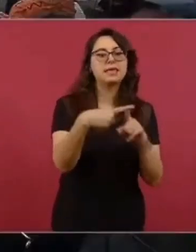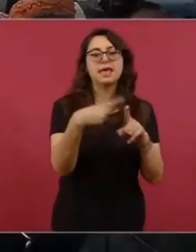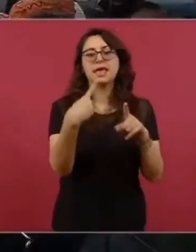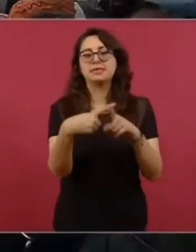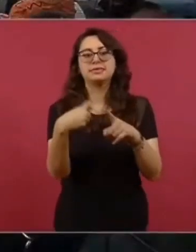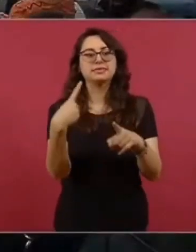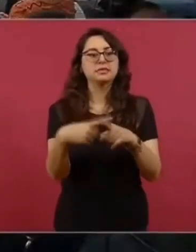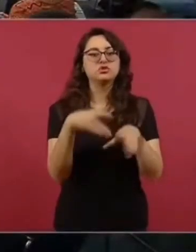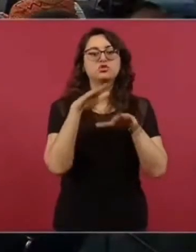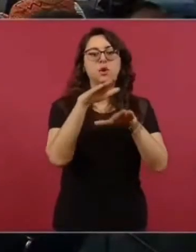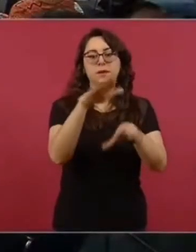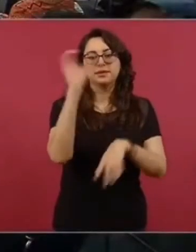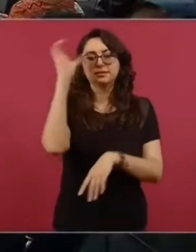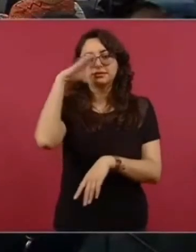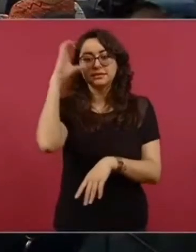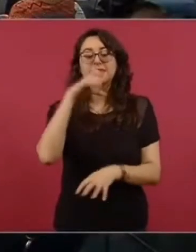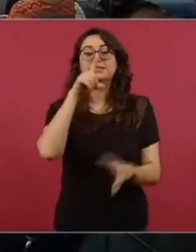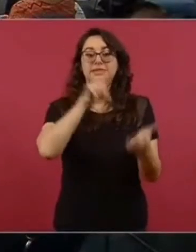en ciencia.